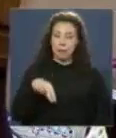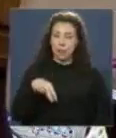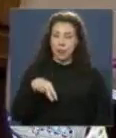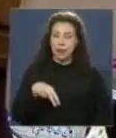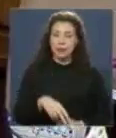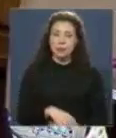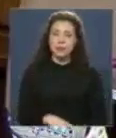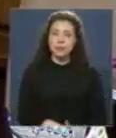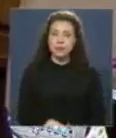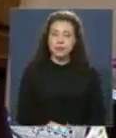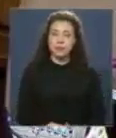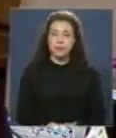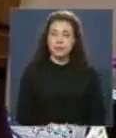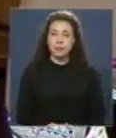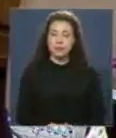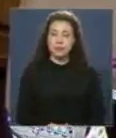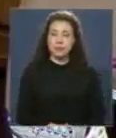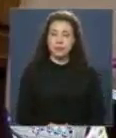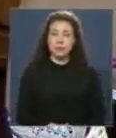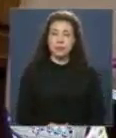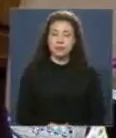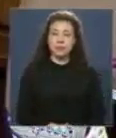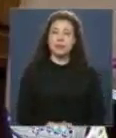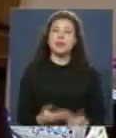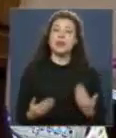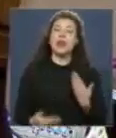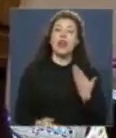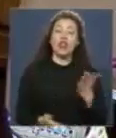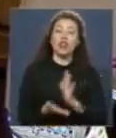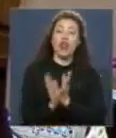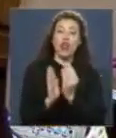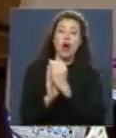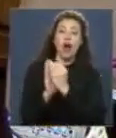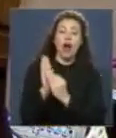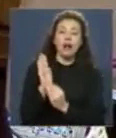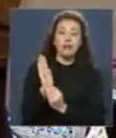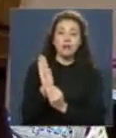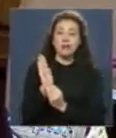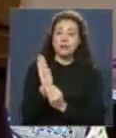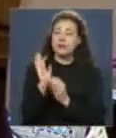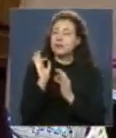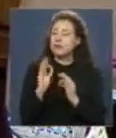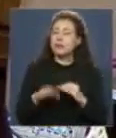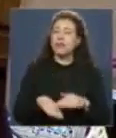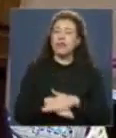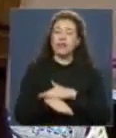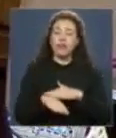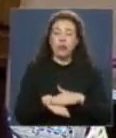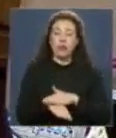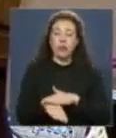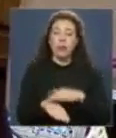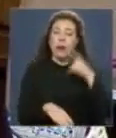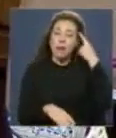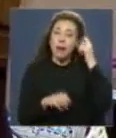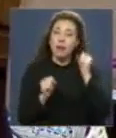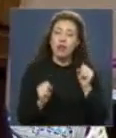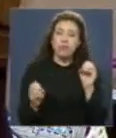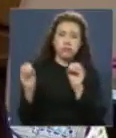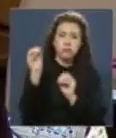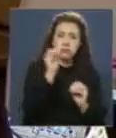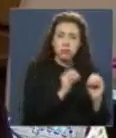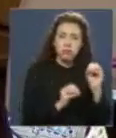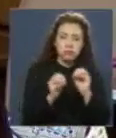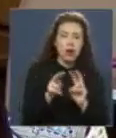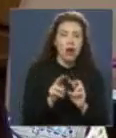que ha entregado, ¿no es cierto?, los antecedentes fundamentales y elementales para dar vida a este